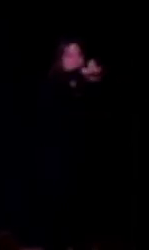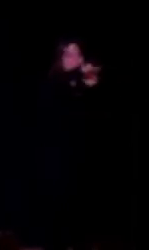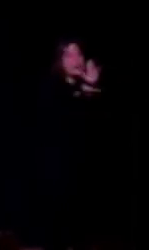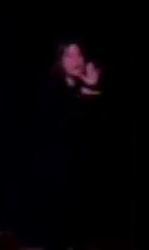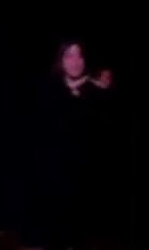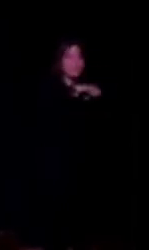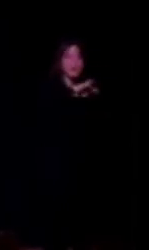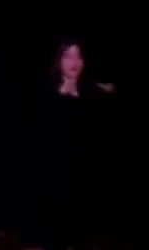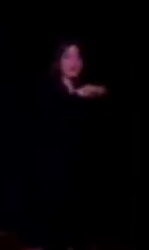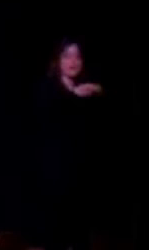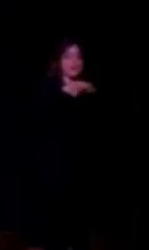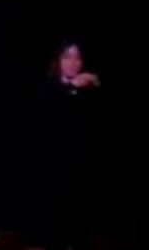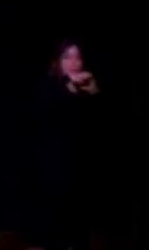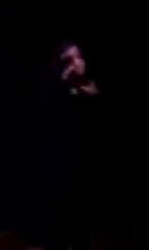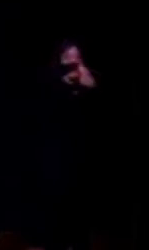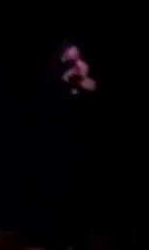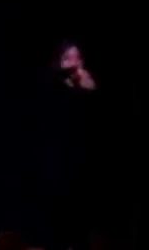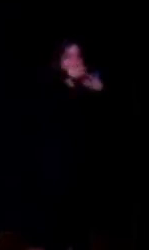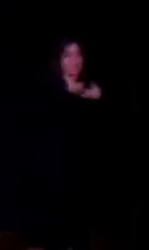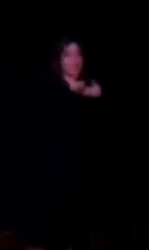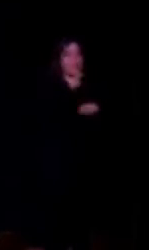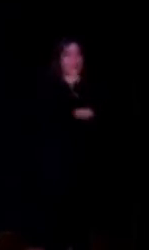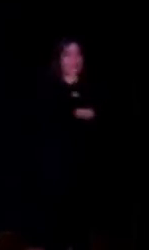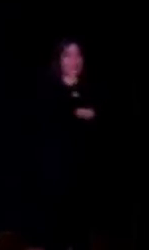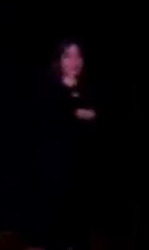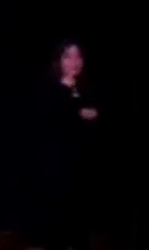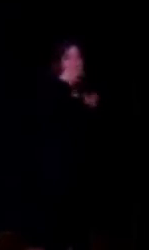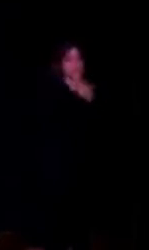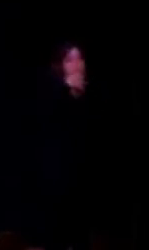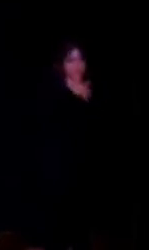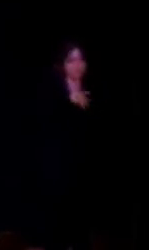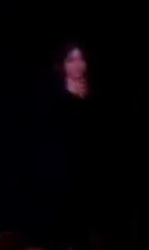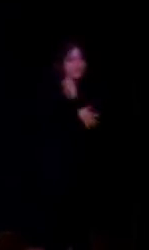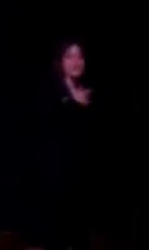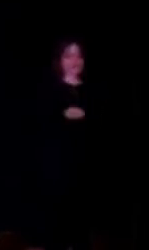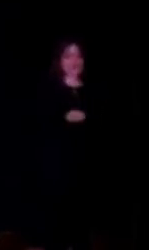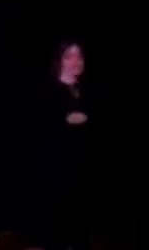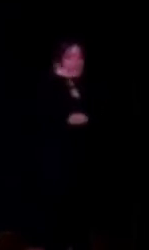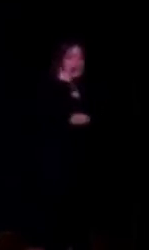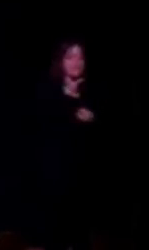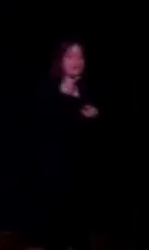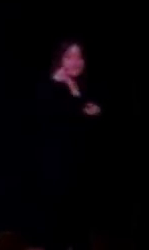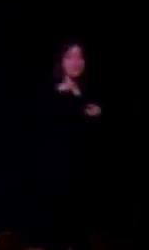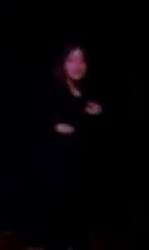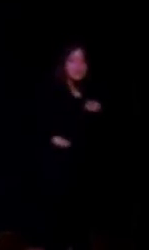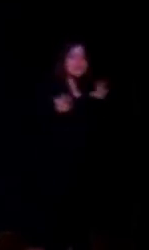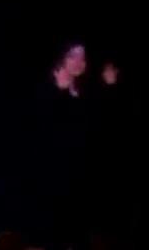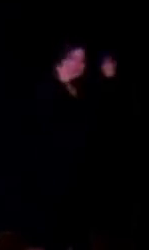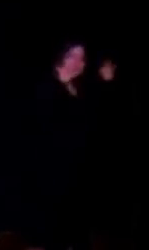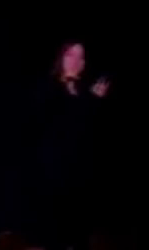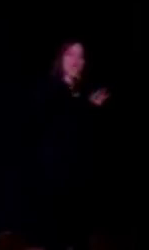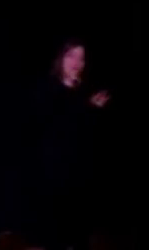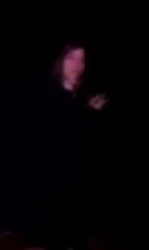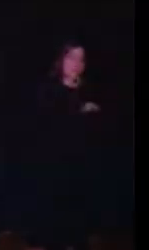del equipo unos programas que indicaban la especialización de sus componentes de cara a la riqueza